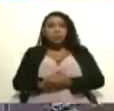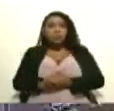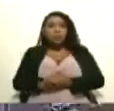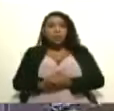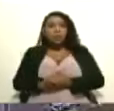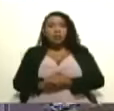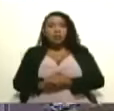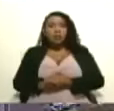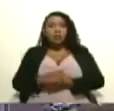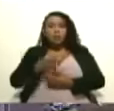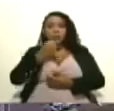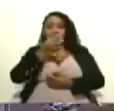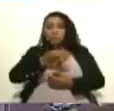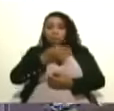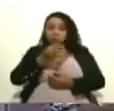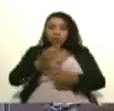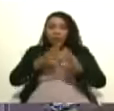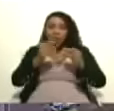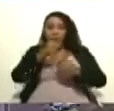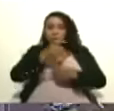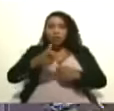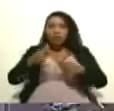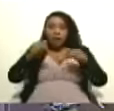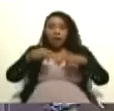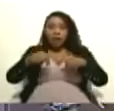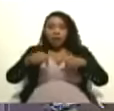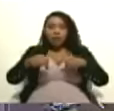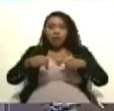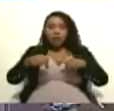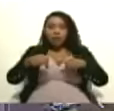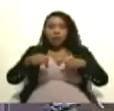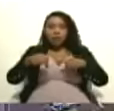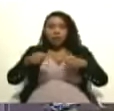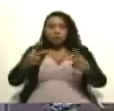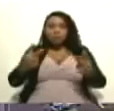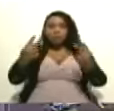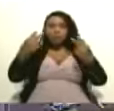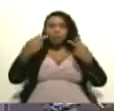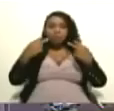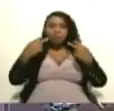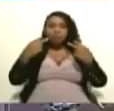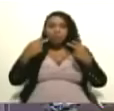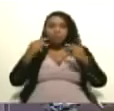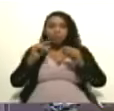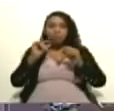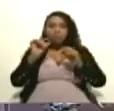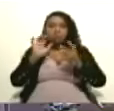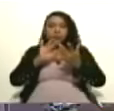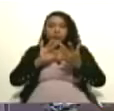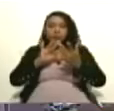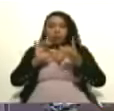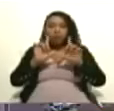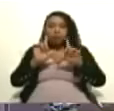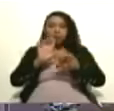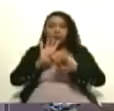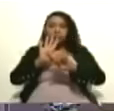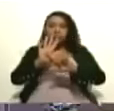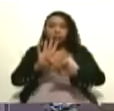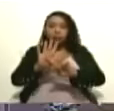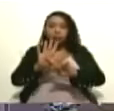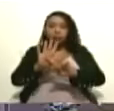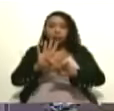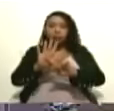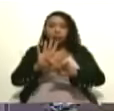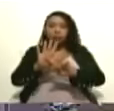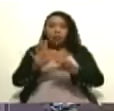tardes a todos los medios de comunicación que se encuentran hoy aquí cubriendo esta rueda de de prensa de